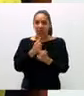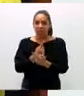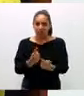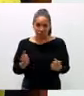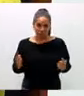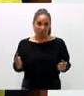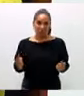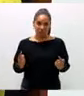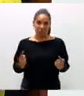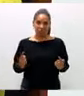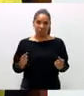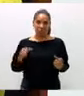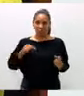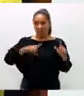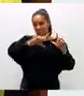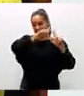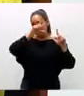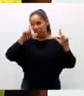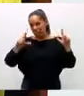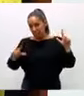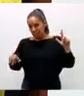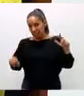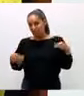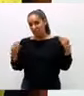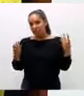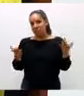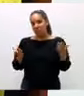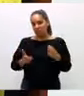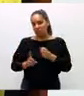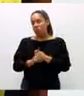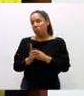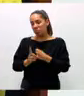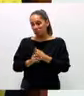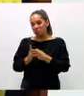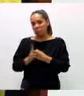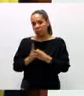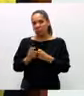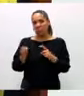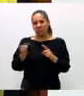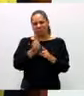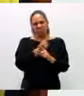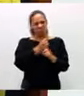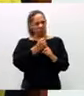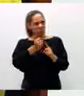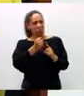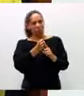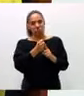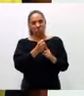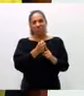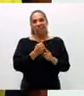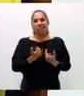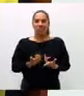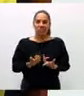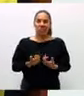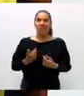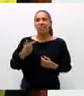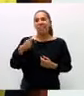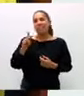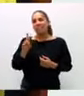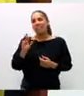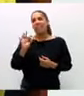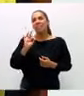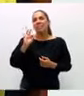de una violencia importante. Entonces, las violencias se superponen y aprendemos